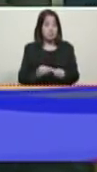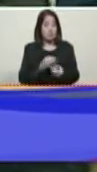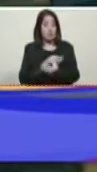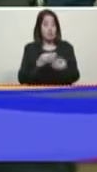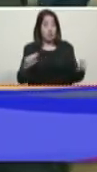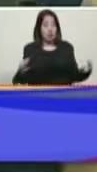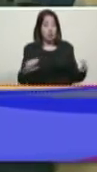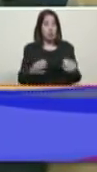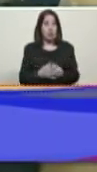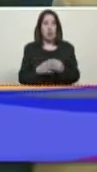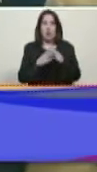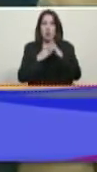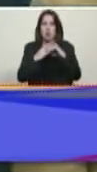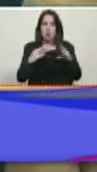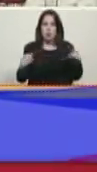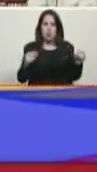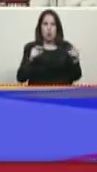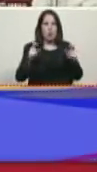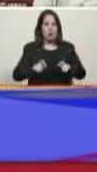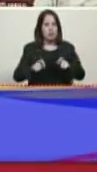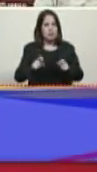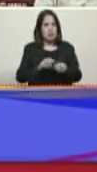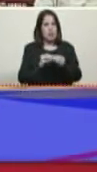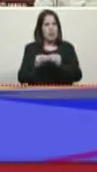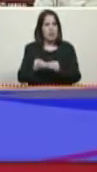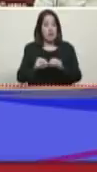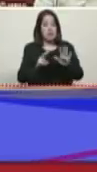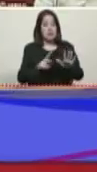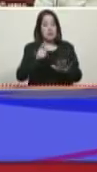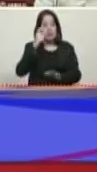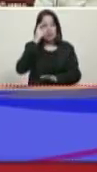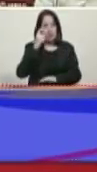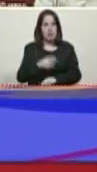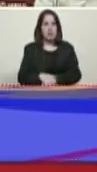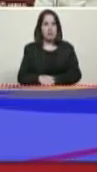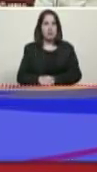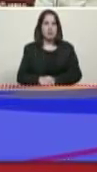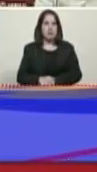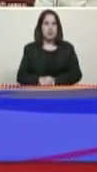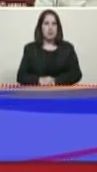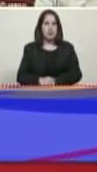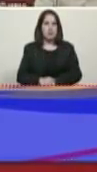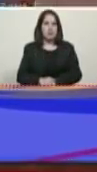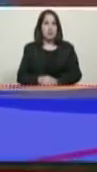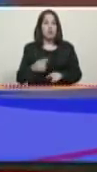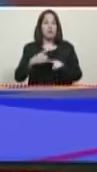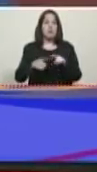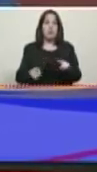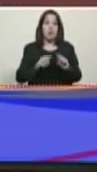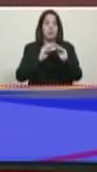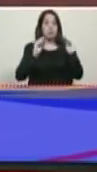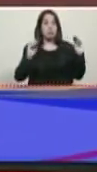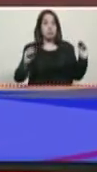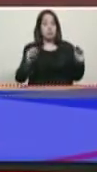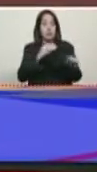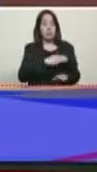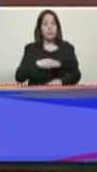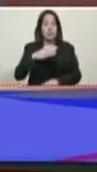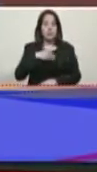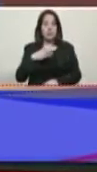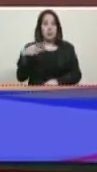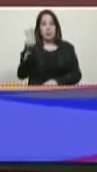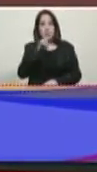todos los detalles lo que pido para siete días pero tengo que anunciar que la misión venezuela bella